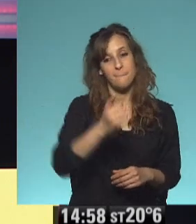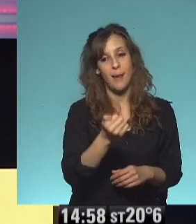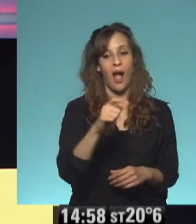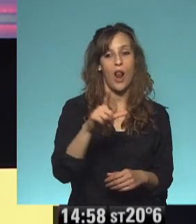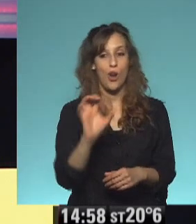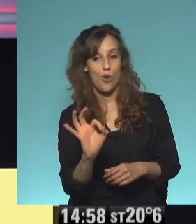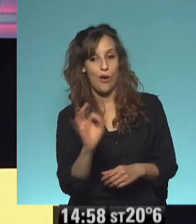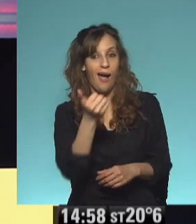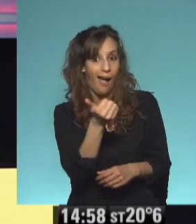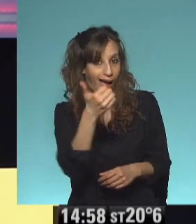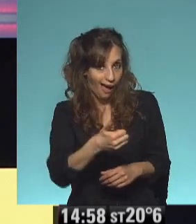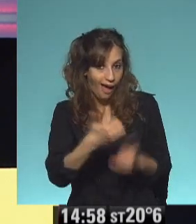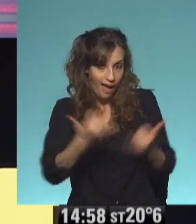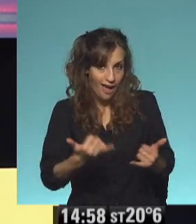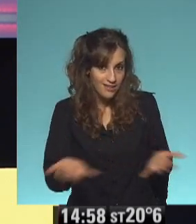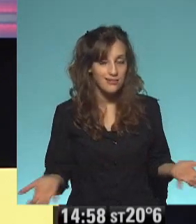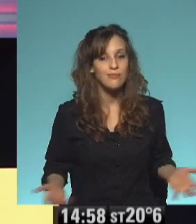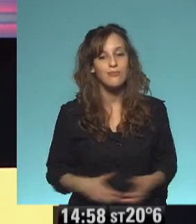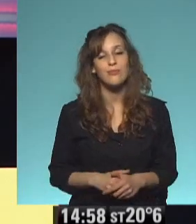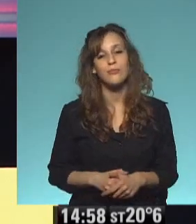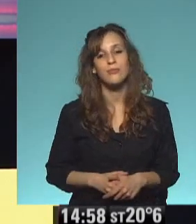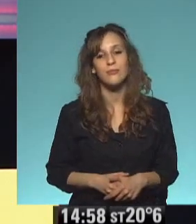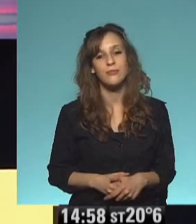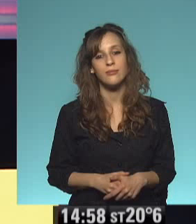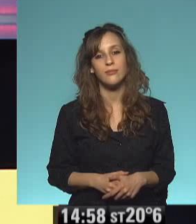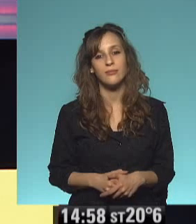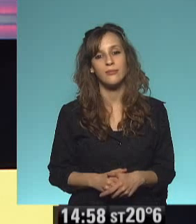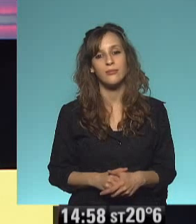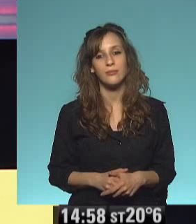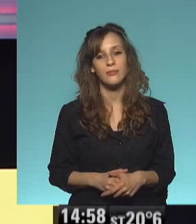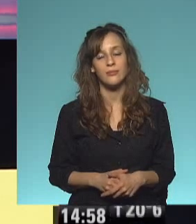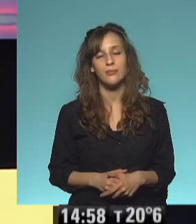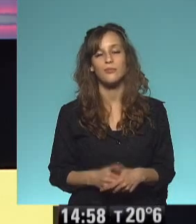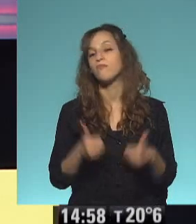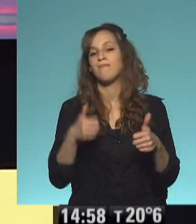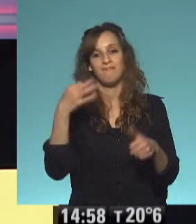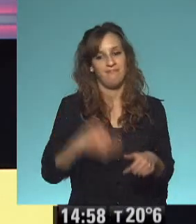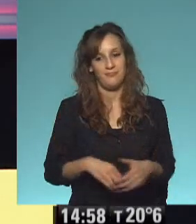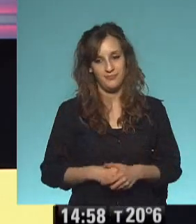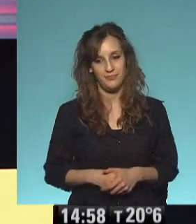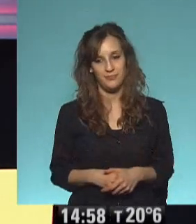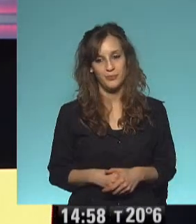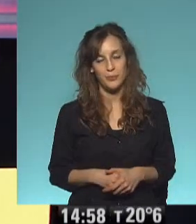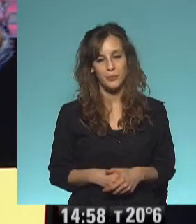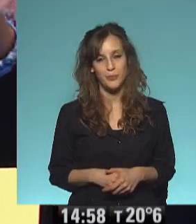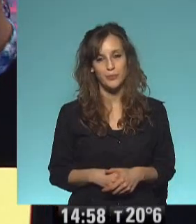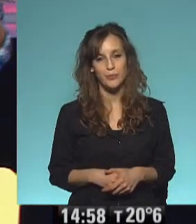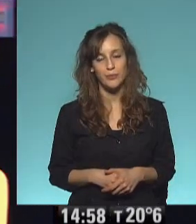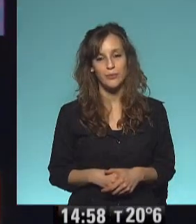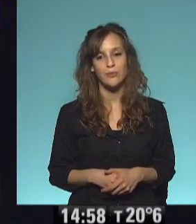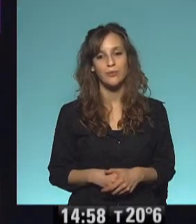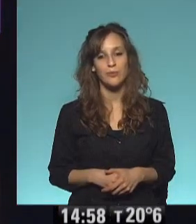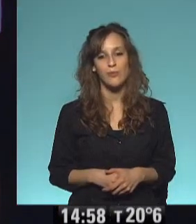casa. ¿Ya señalaron? Ya, sí. Sí, ya lo voy juntando. Muy bien. Excelente. Perfecto. Muy bien. Ahora tenemos